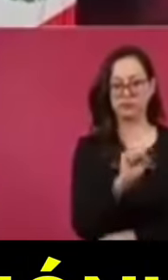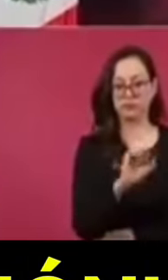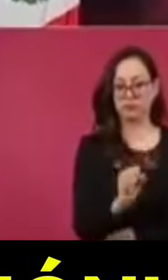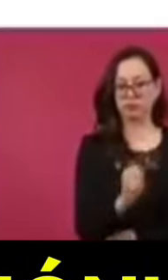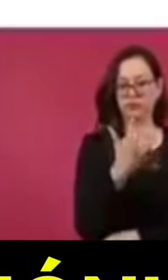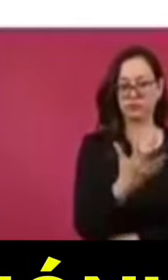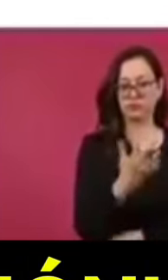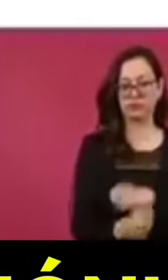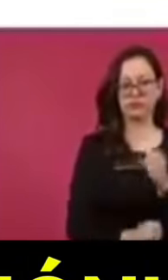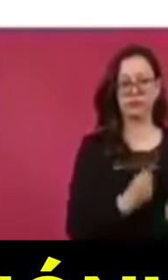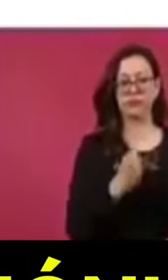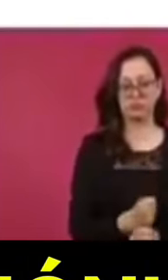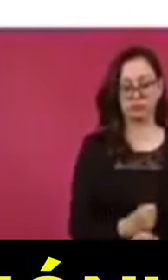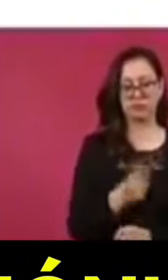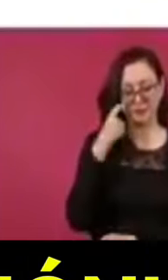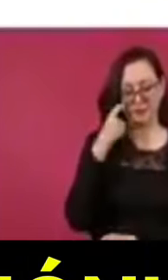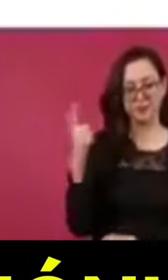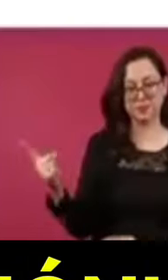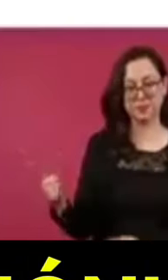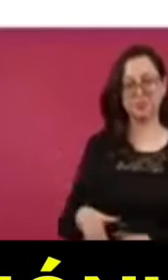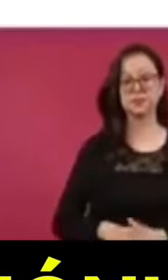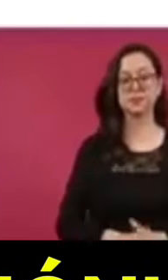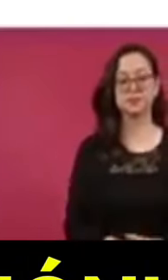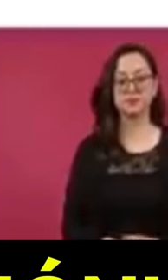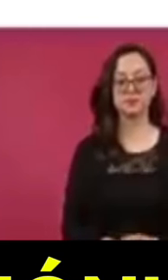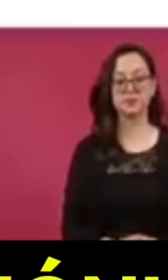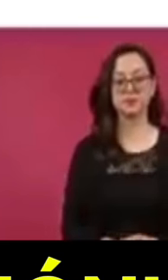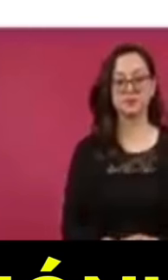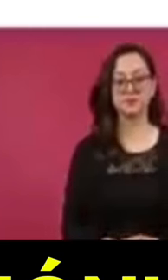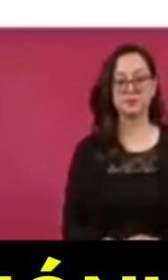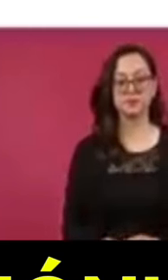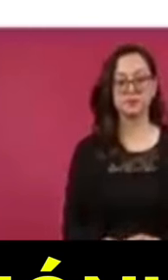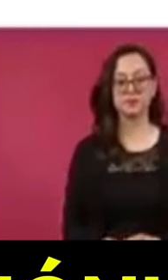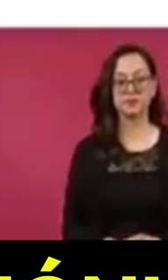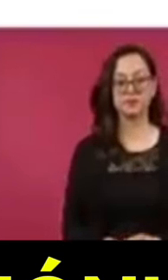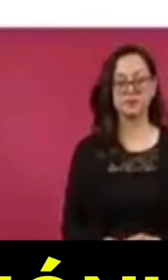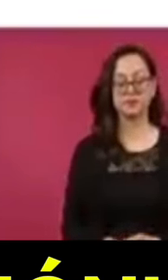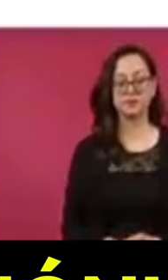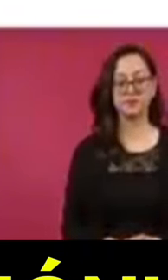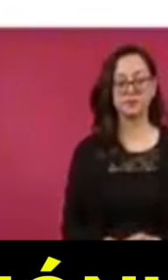Además, aquí hay un compromiso que hizo también